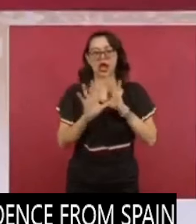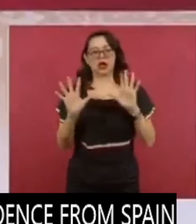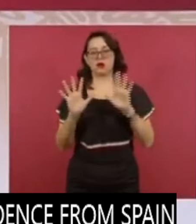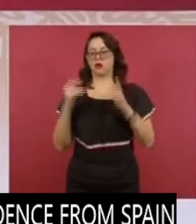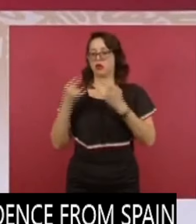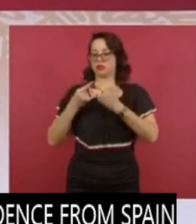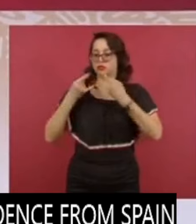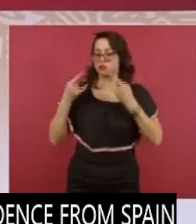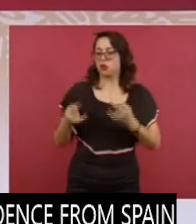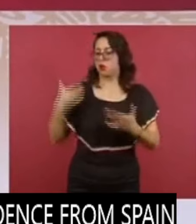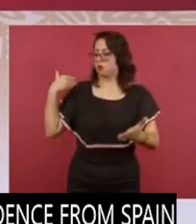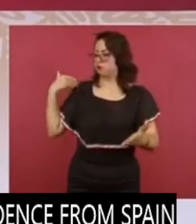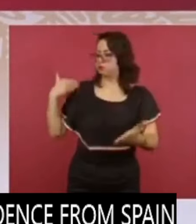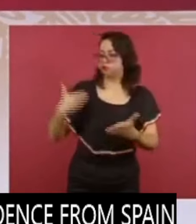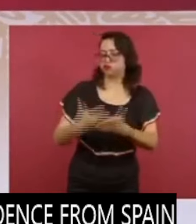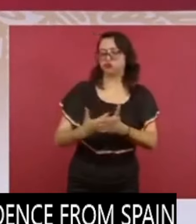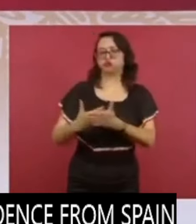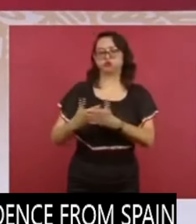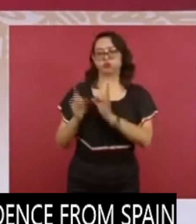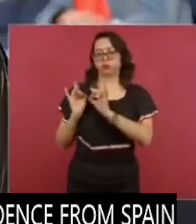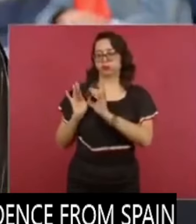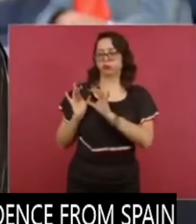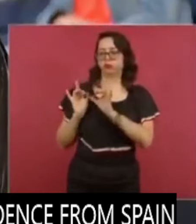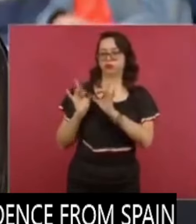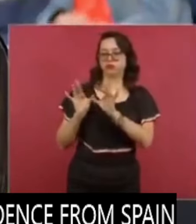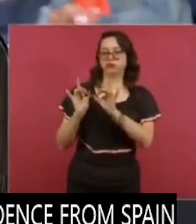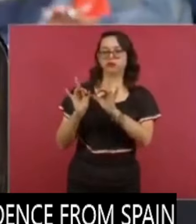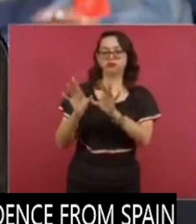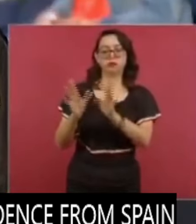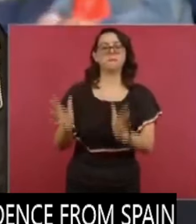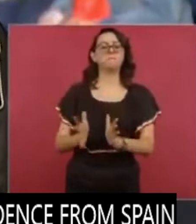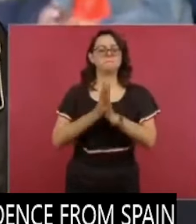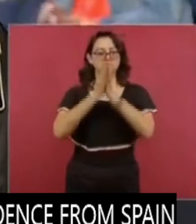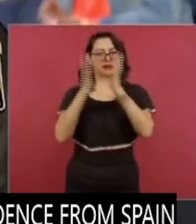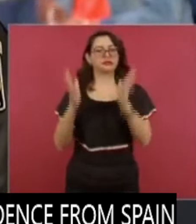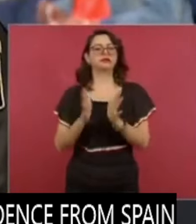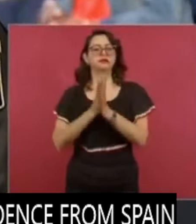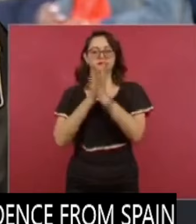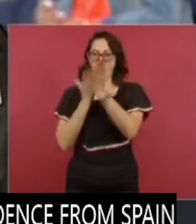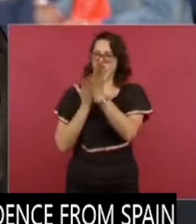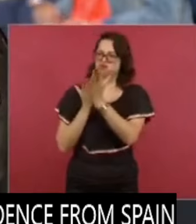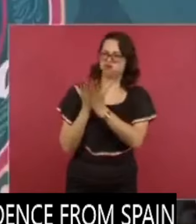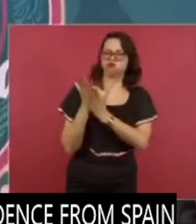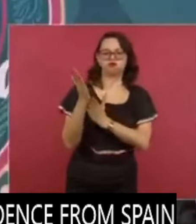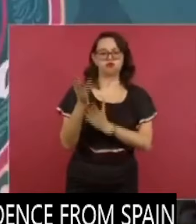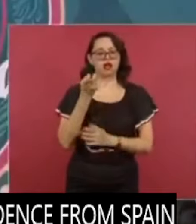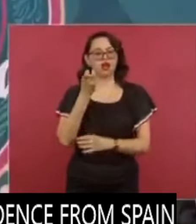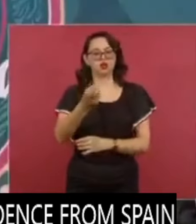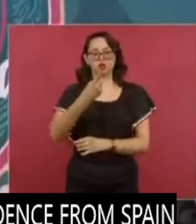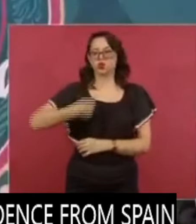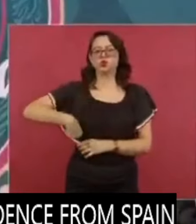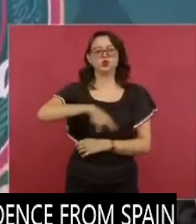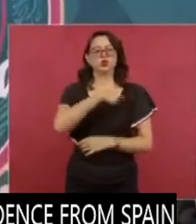de la historia que marcaron el rumbo del país. Así lo hemos hecho y así lo seguiremos